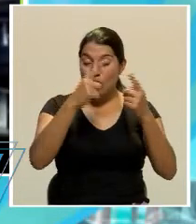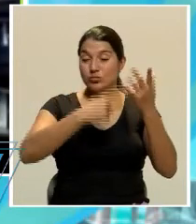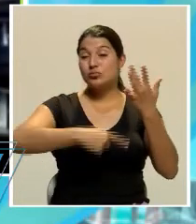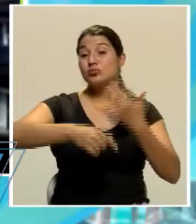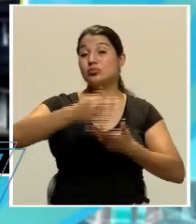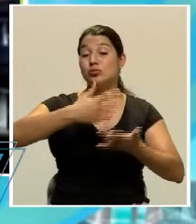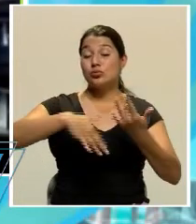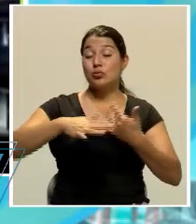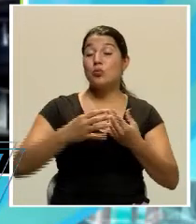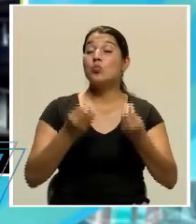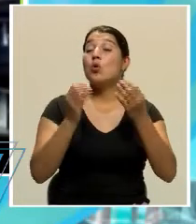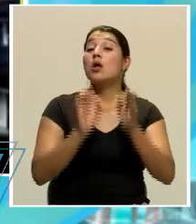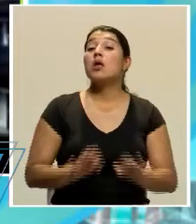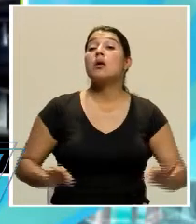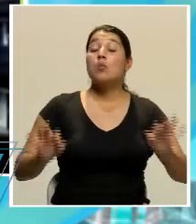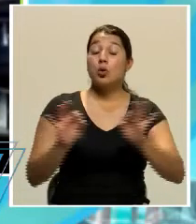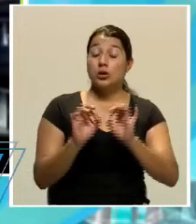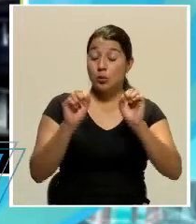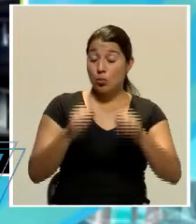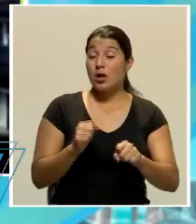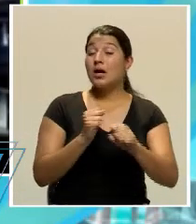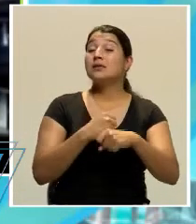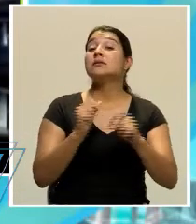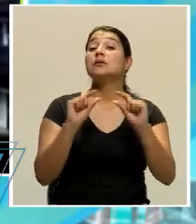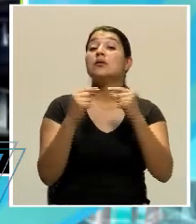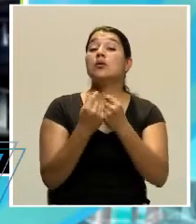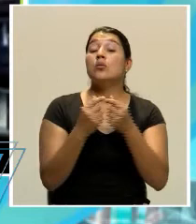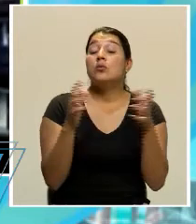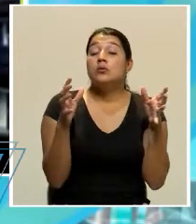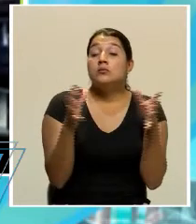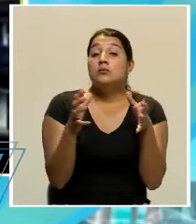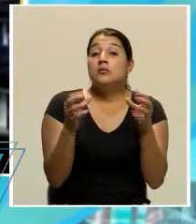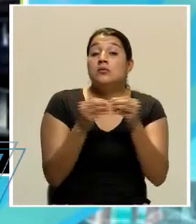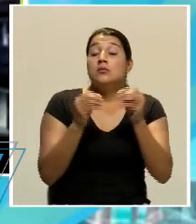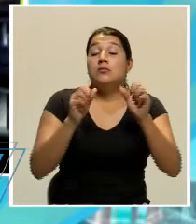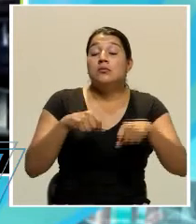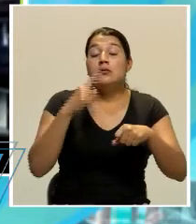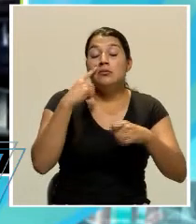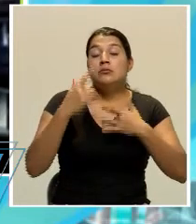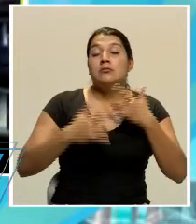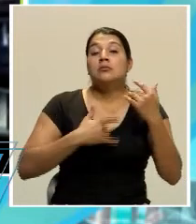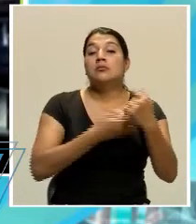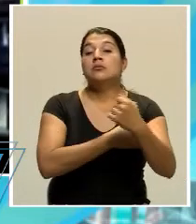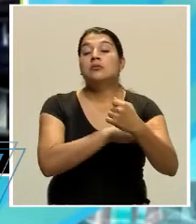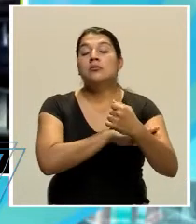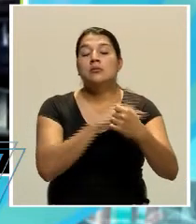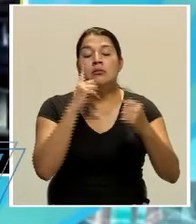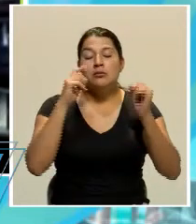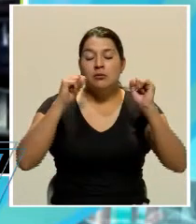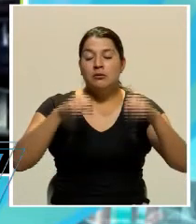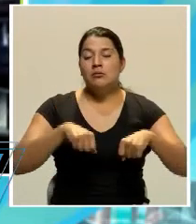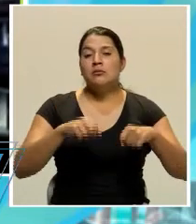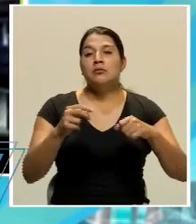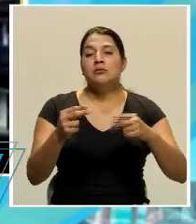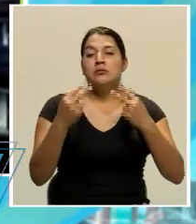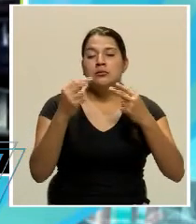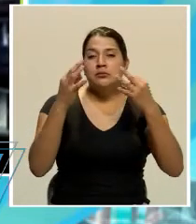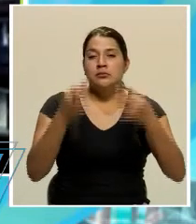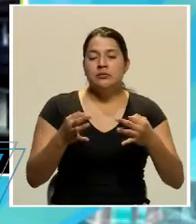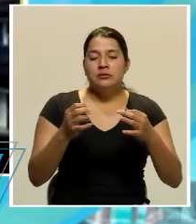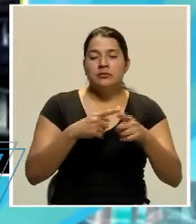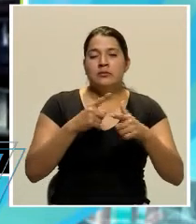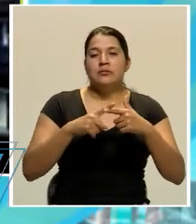de la importancia de agruparnos, de estar juntos para ser fuertes, para tener una voz visible. Y bueno,